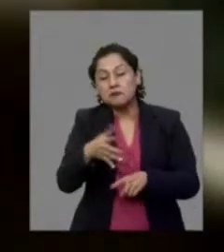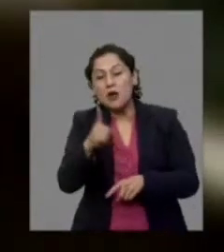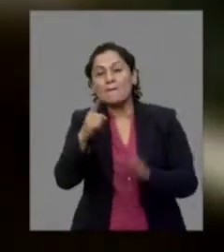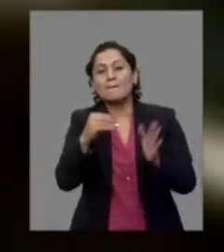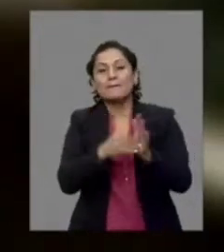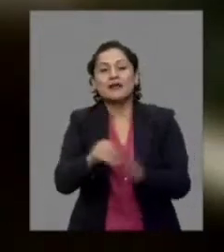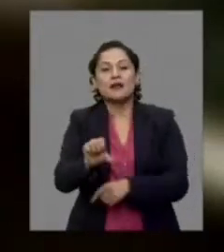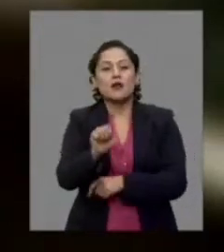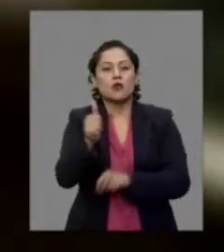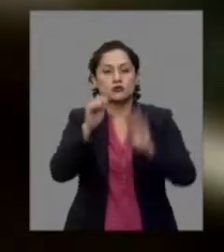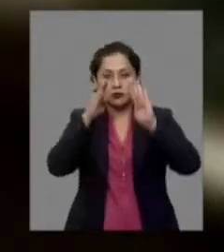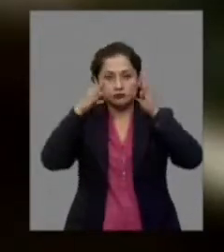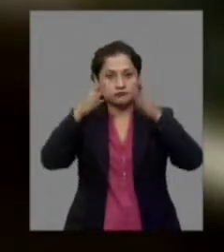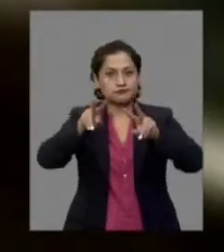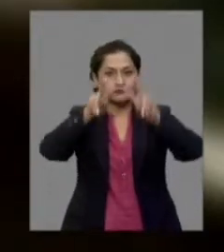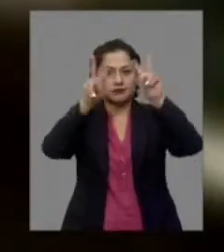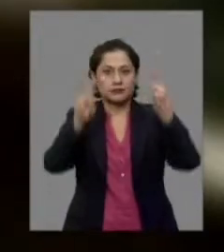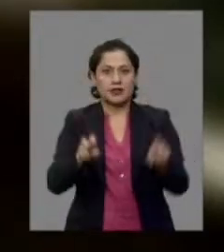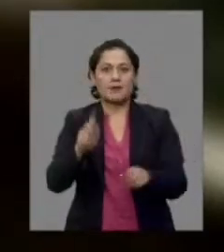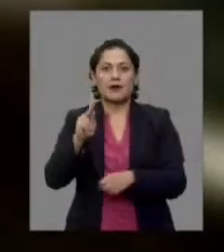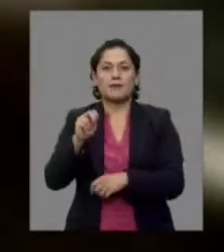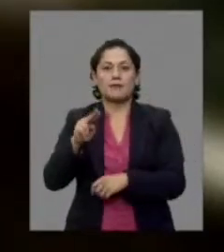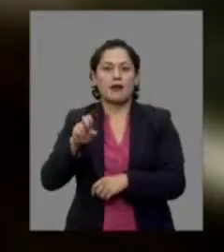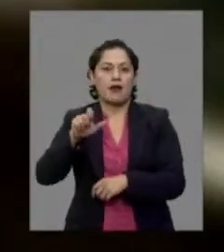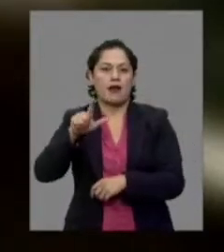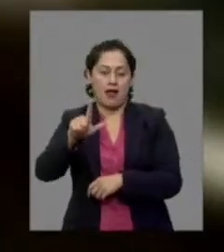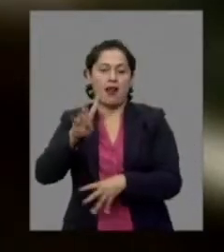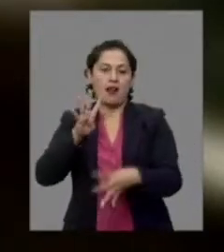materia penal. Esto es, representan un